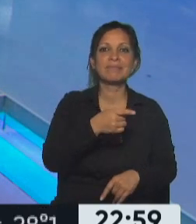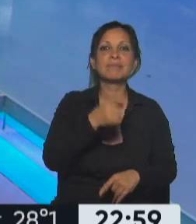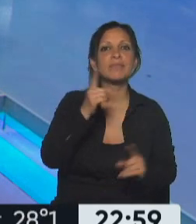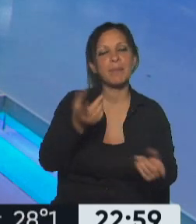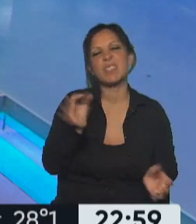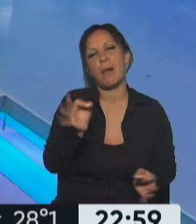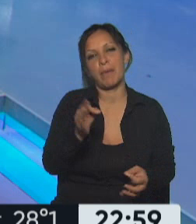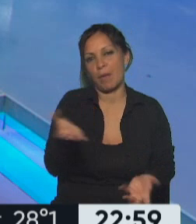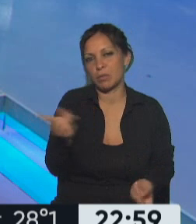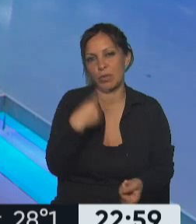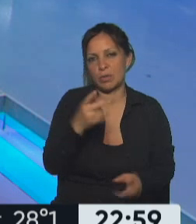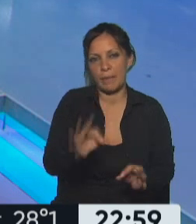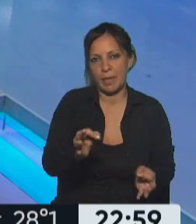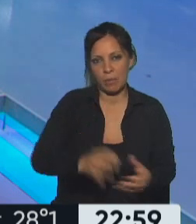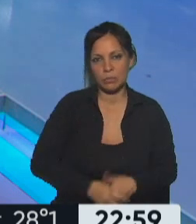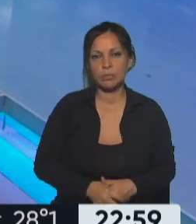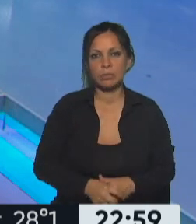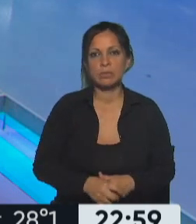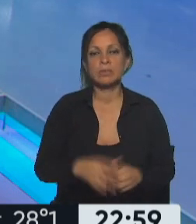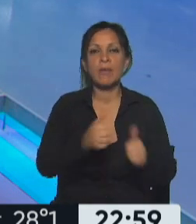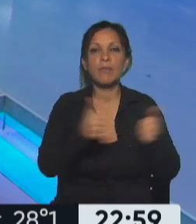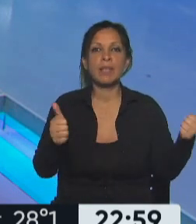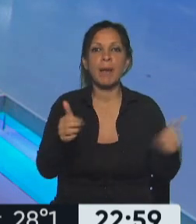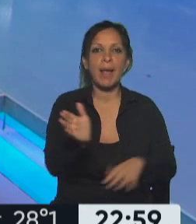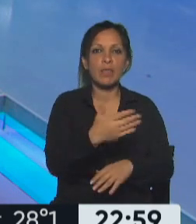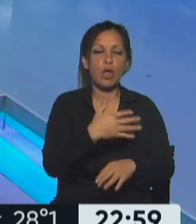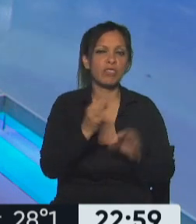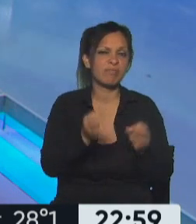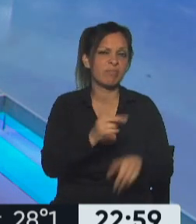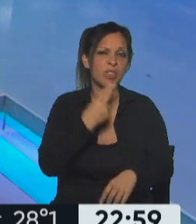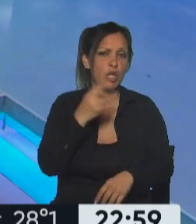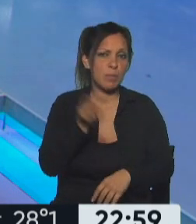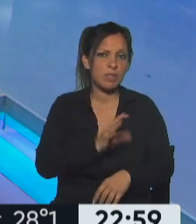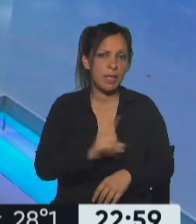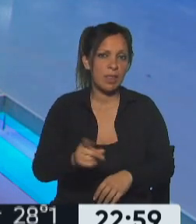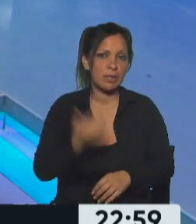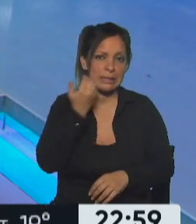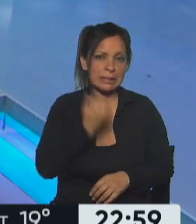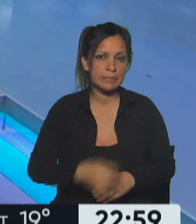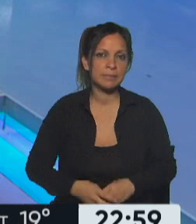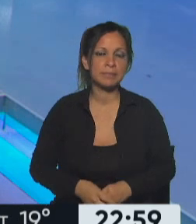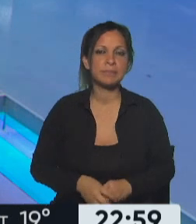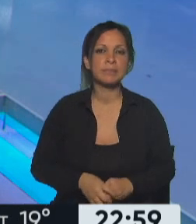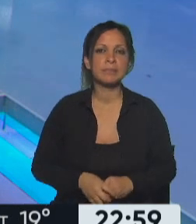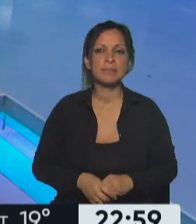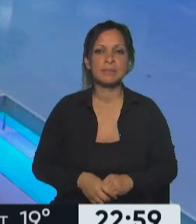entrada, antes de empezar. La cifra del Frente de Todos no llega ni al 11%. Al informe vamos de Fabiana Farrucci. Luis